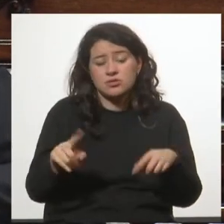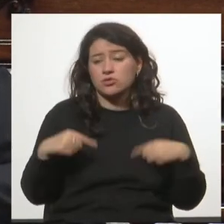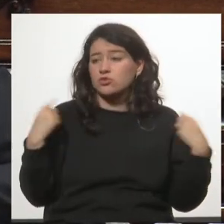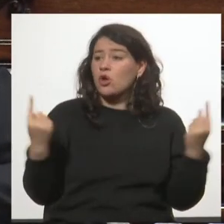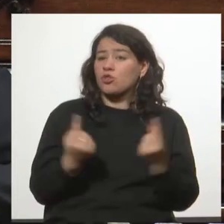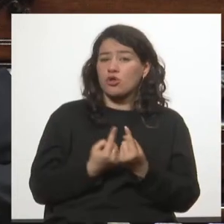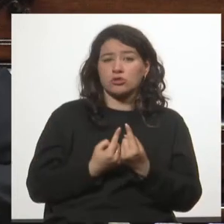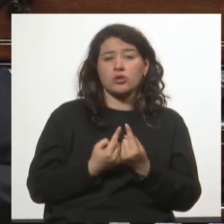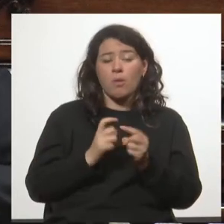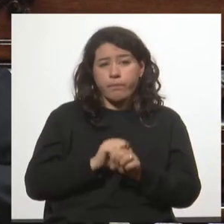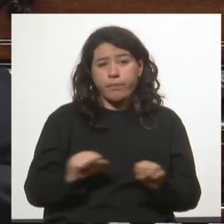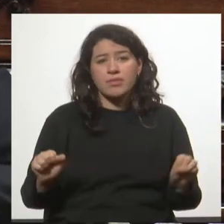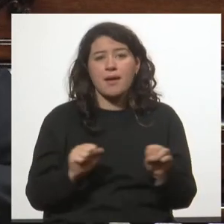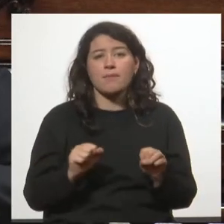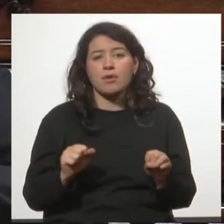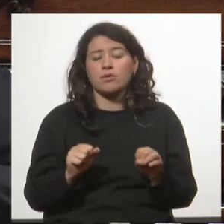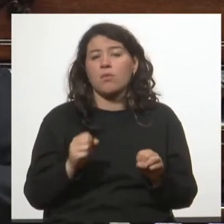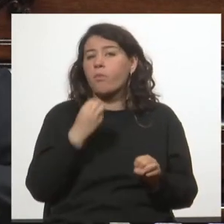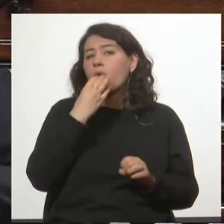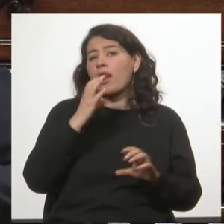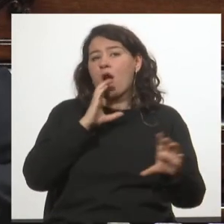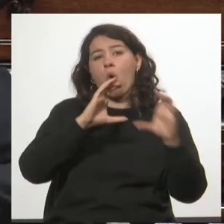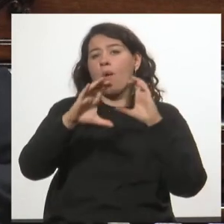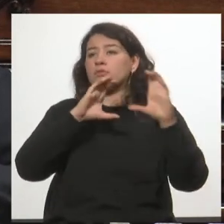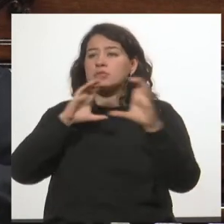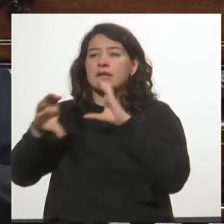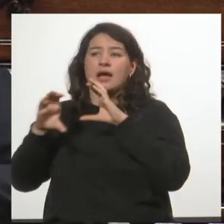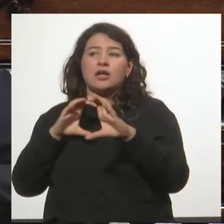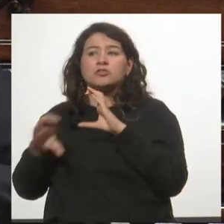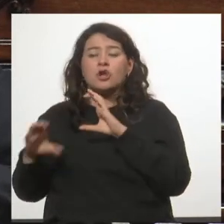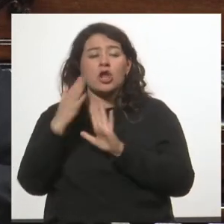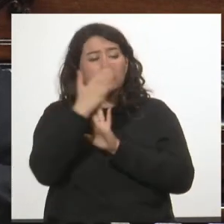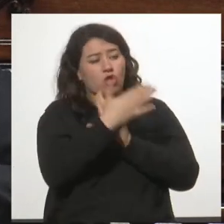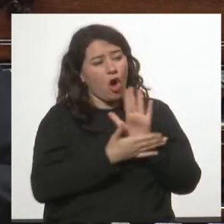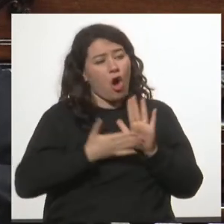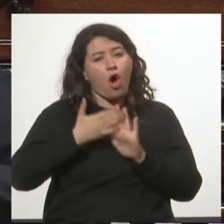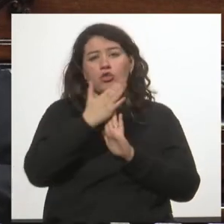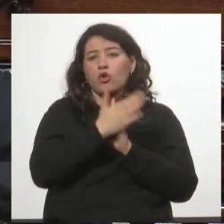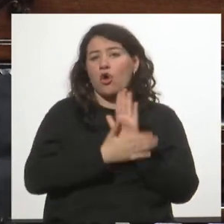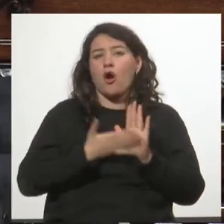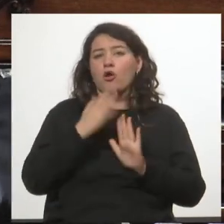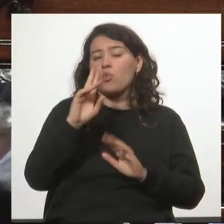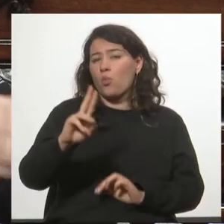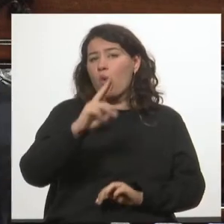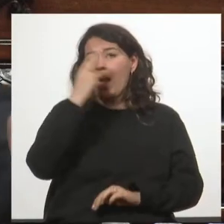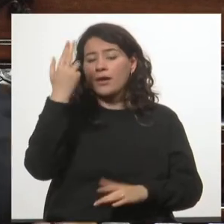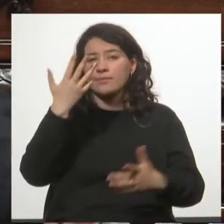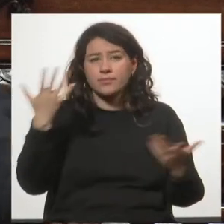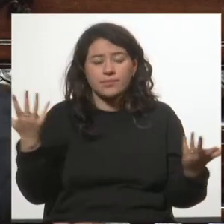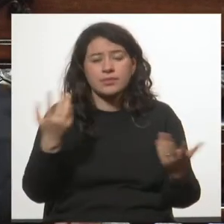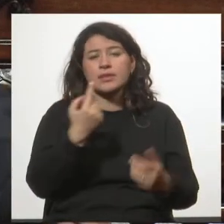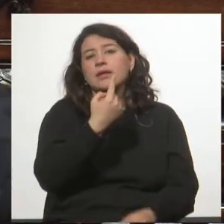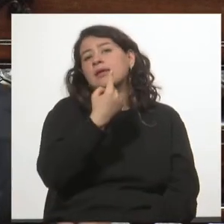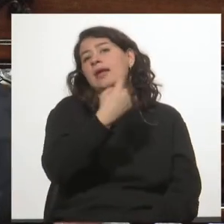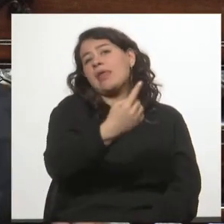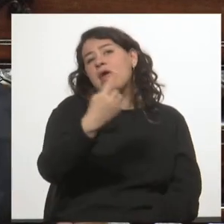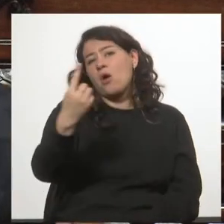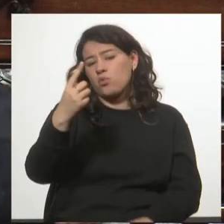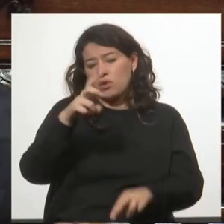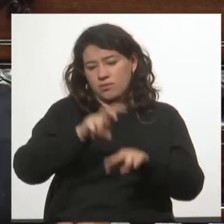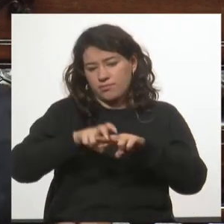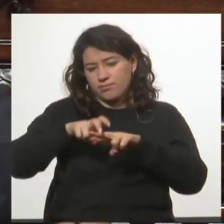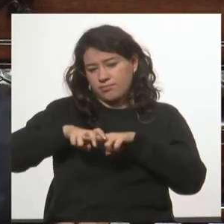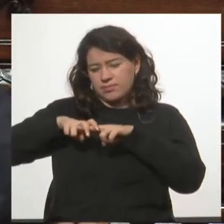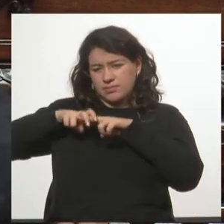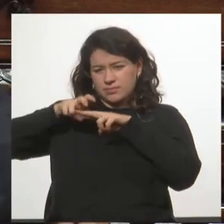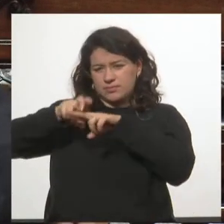podamos tener una buena comunicación en todo el país y cada y cada butaca que se ponía